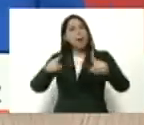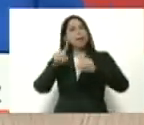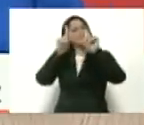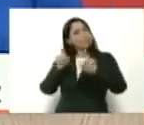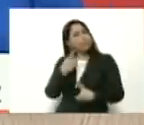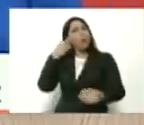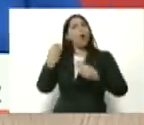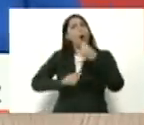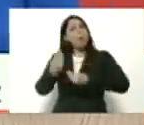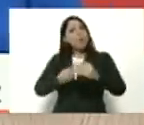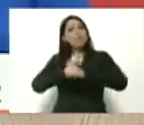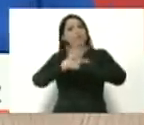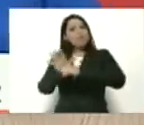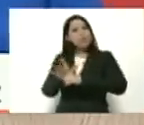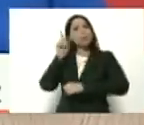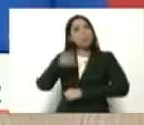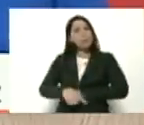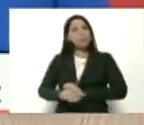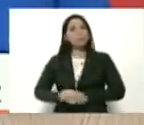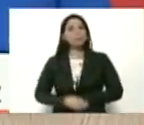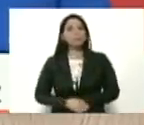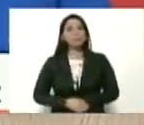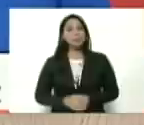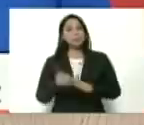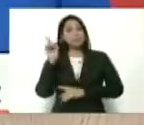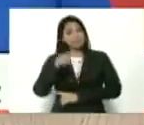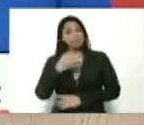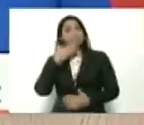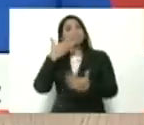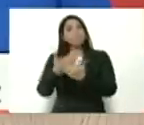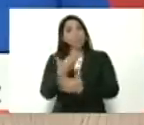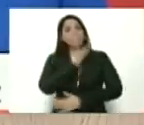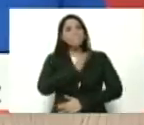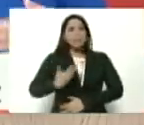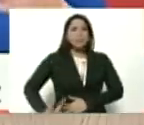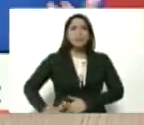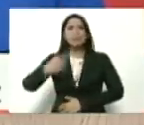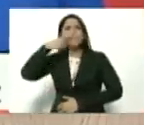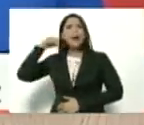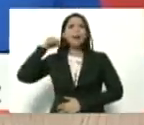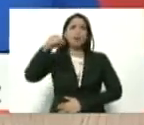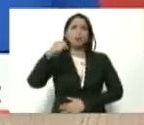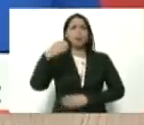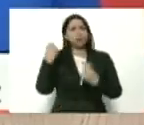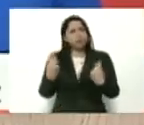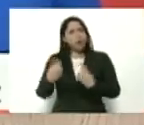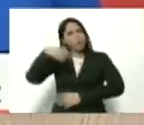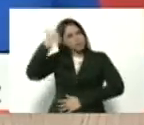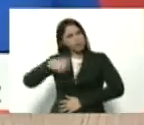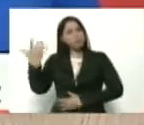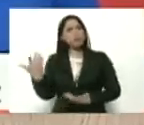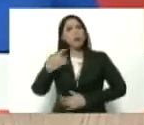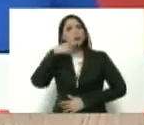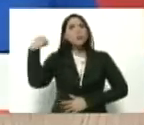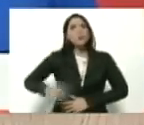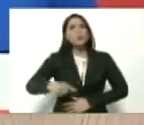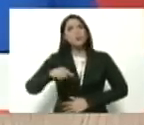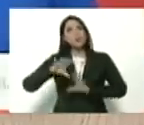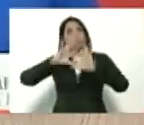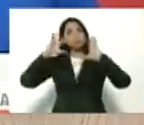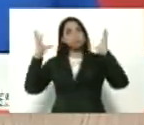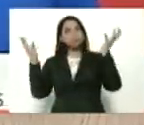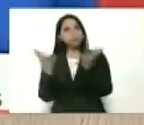del COVID-19. También agradeció al presidente Maduro la posición de Rusia a escala